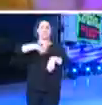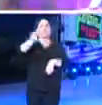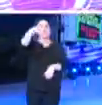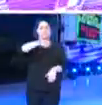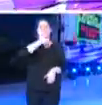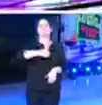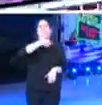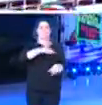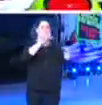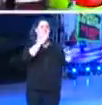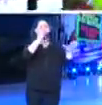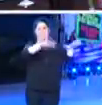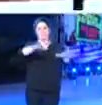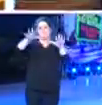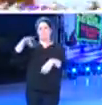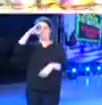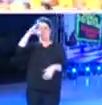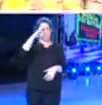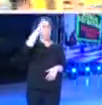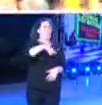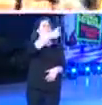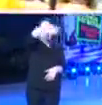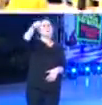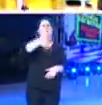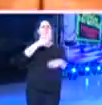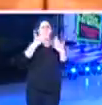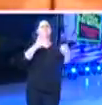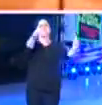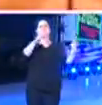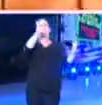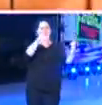animar. Ustedes sí que son un gran jurado en este